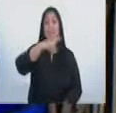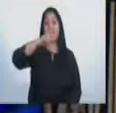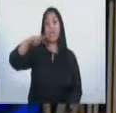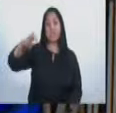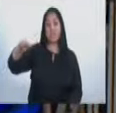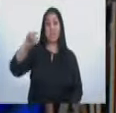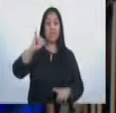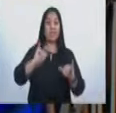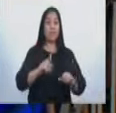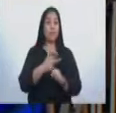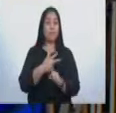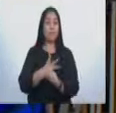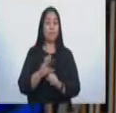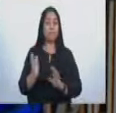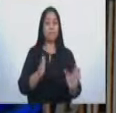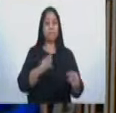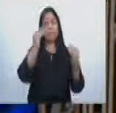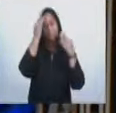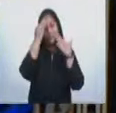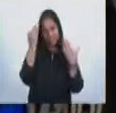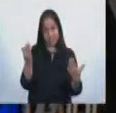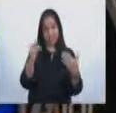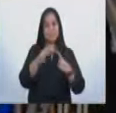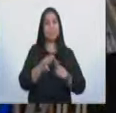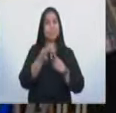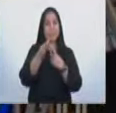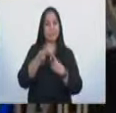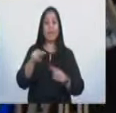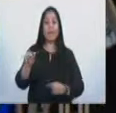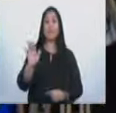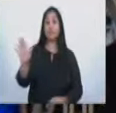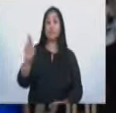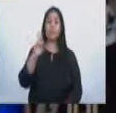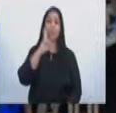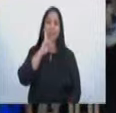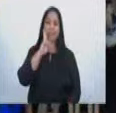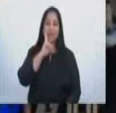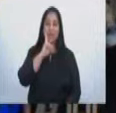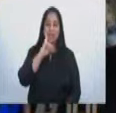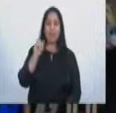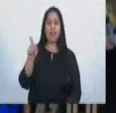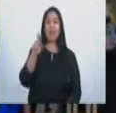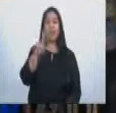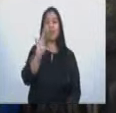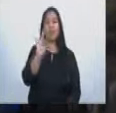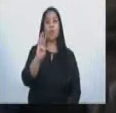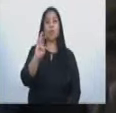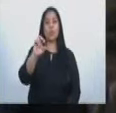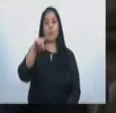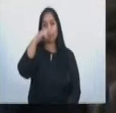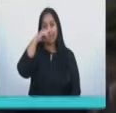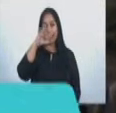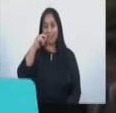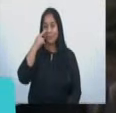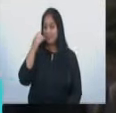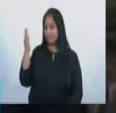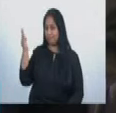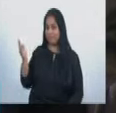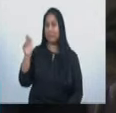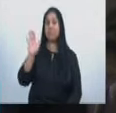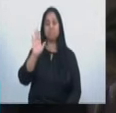de Guatemala agradecemos muy especialmente a su rector Roberto Moreno Godoy por